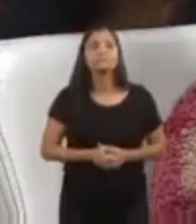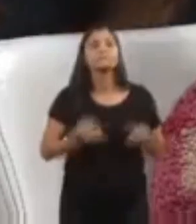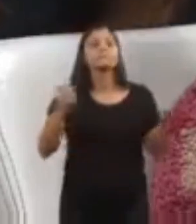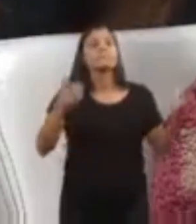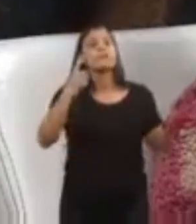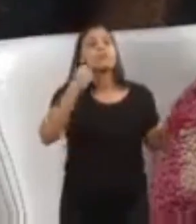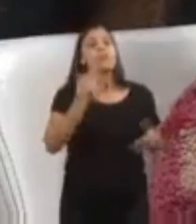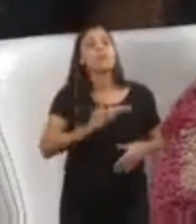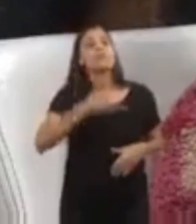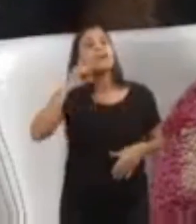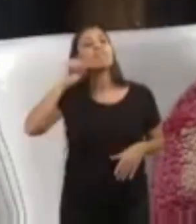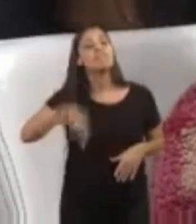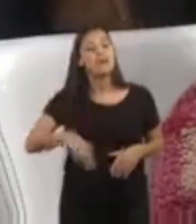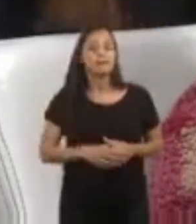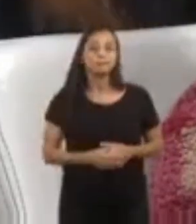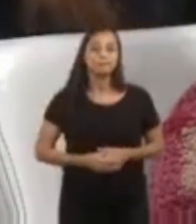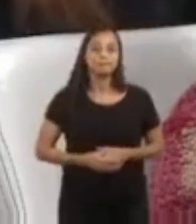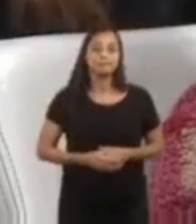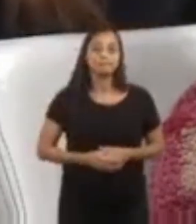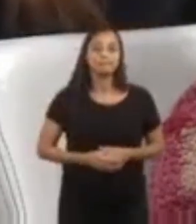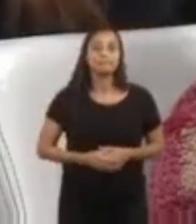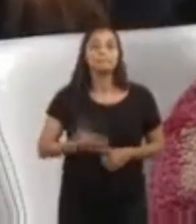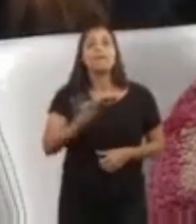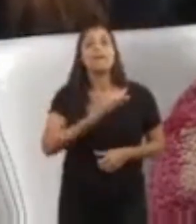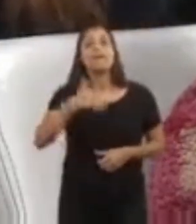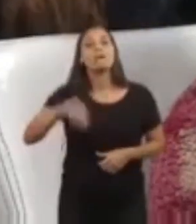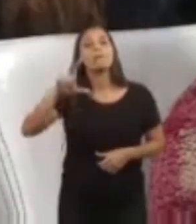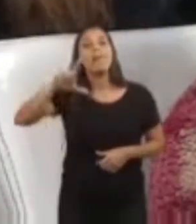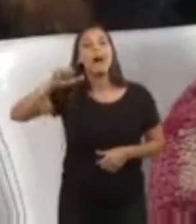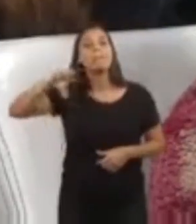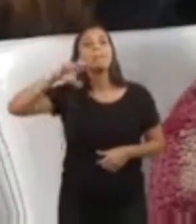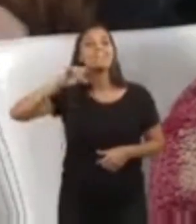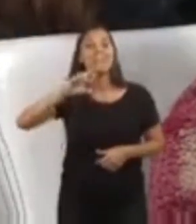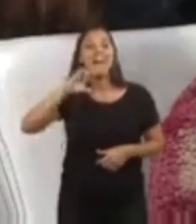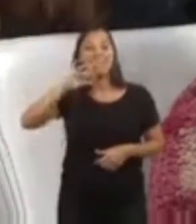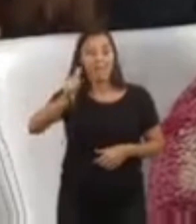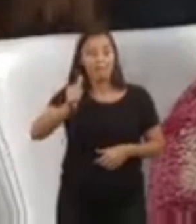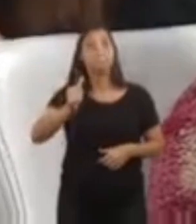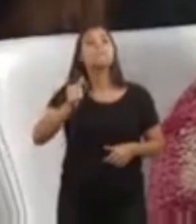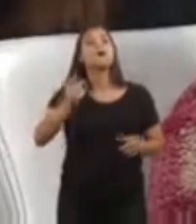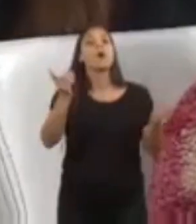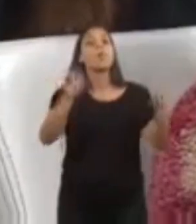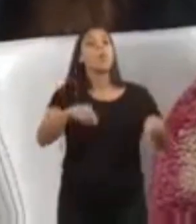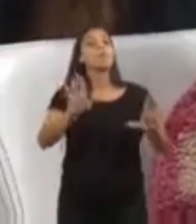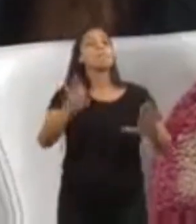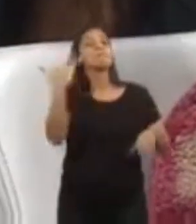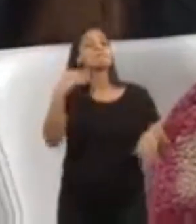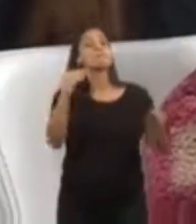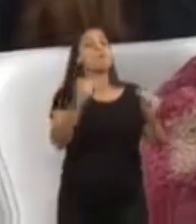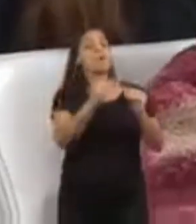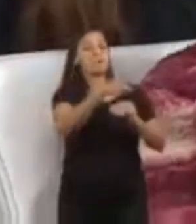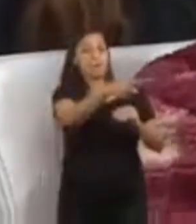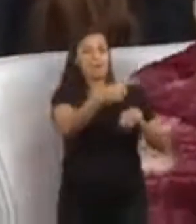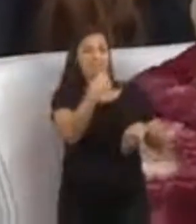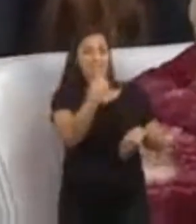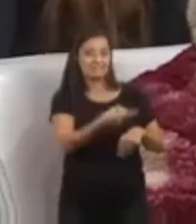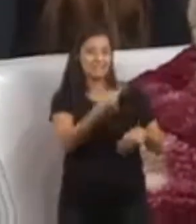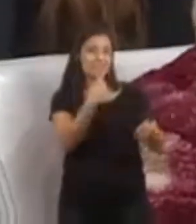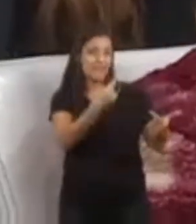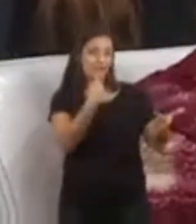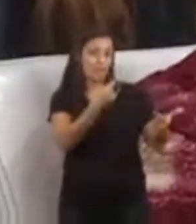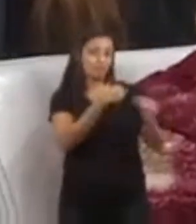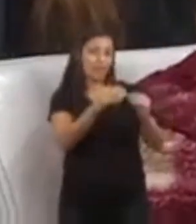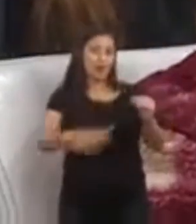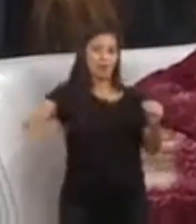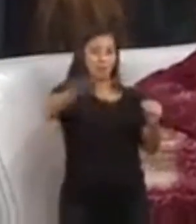Manuel cómo estás patriada retomando y siguiendo el hilo de lo que estuvieron preguntando